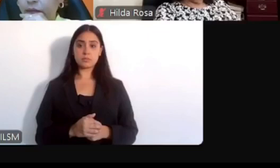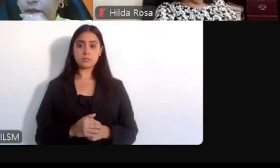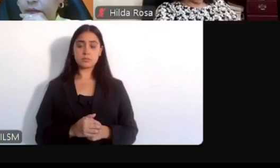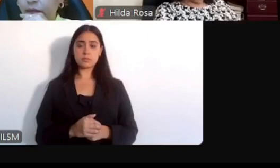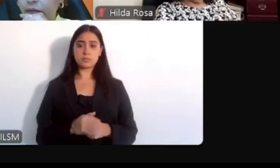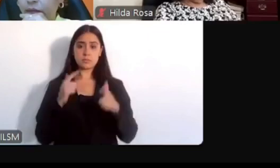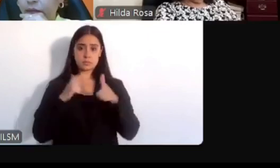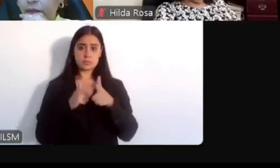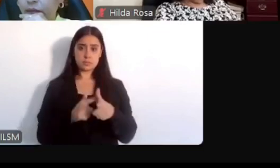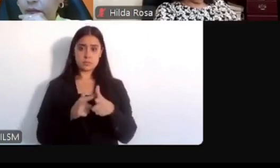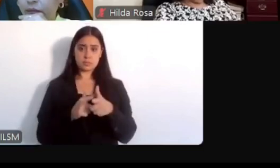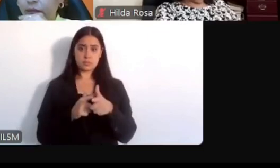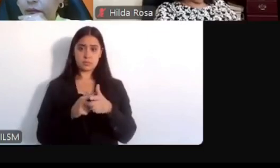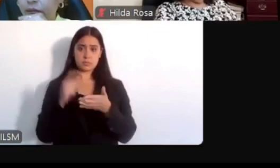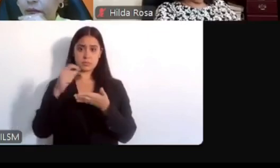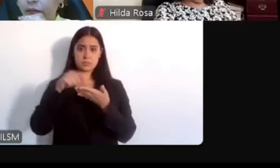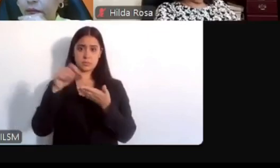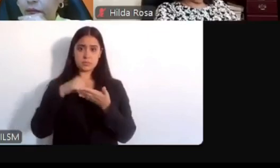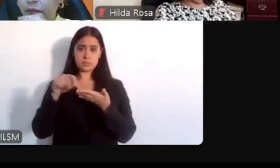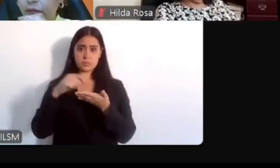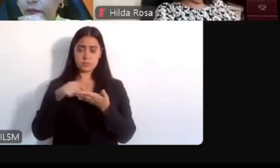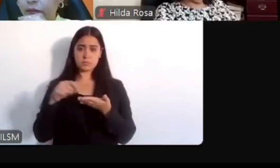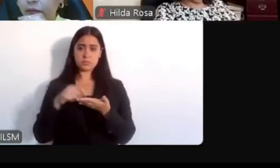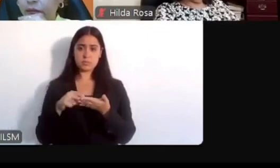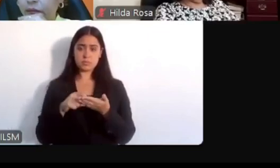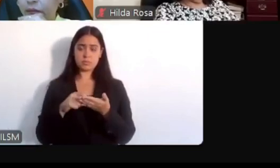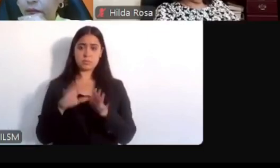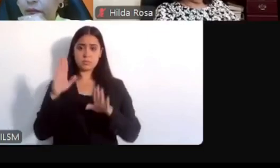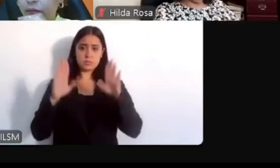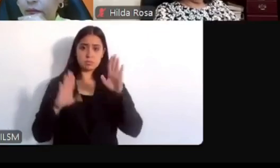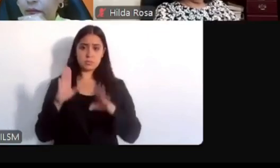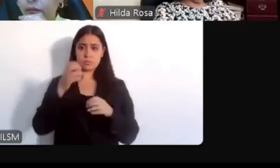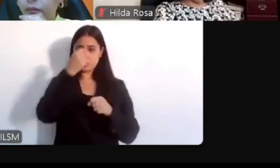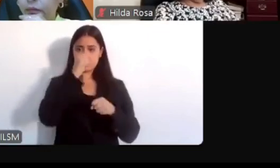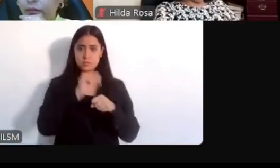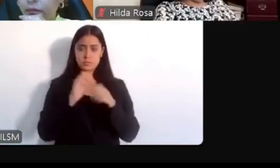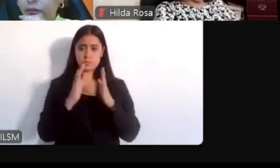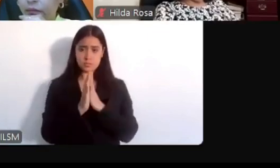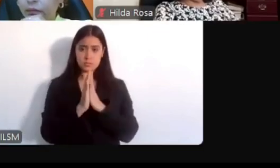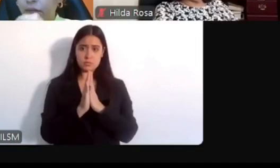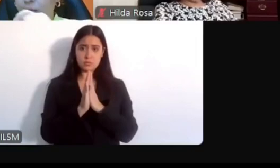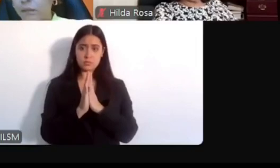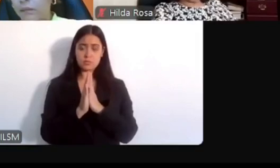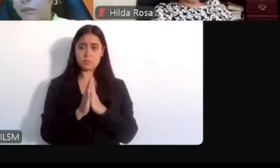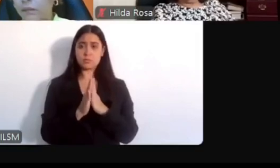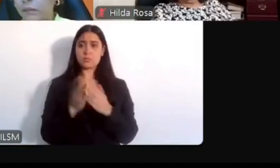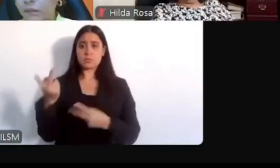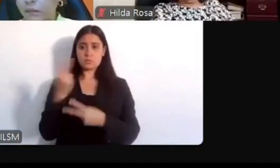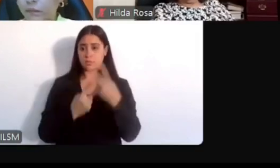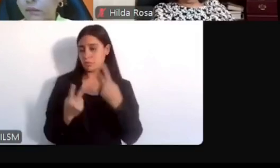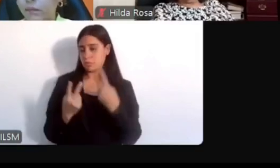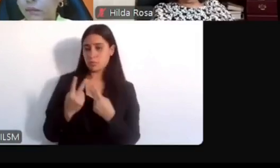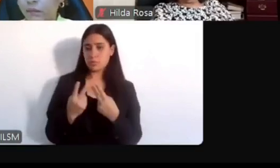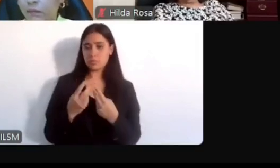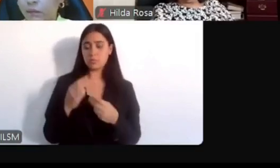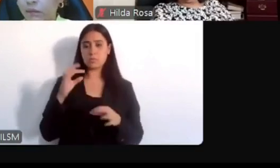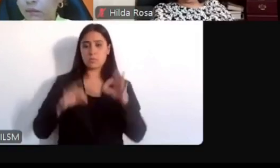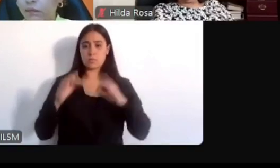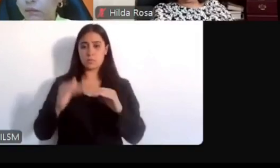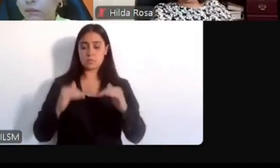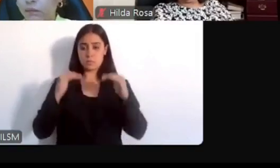continúe tomando las votaciones siguientes secretario por favor mientras se reconecta el magistrado José